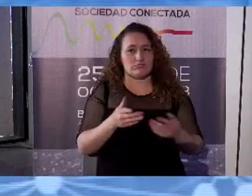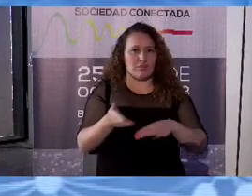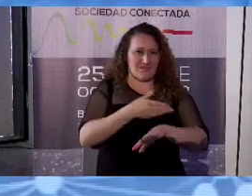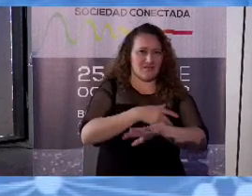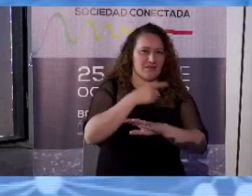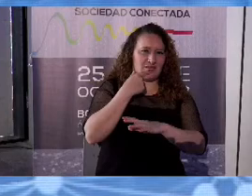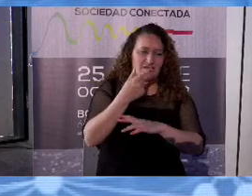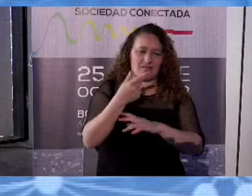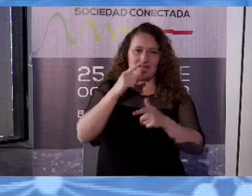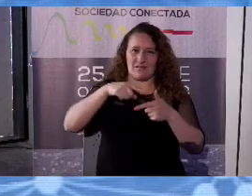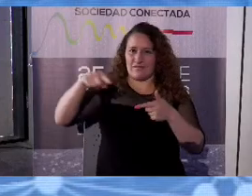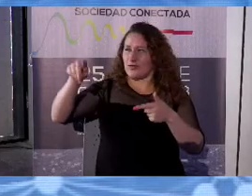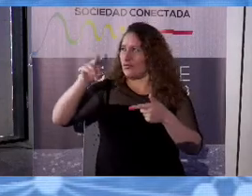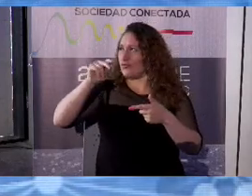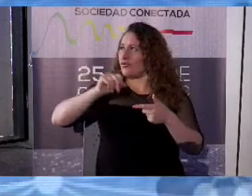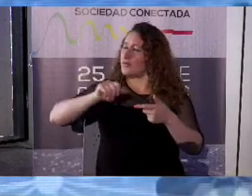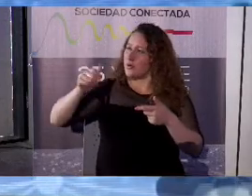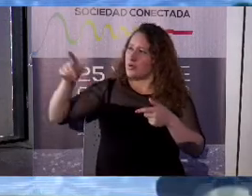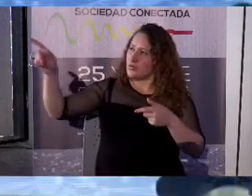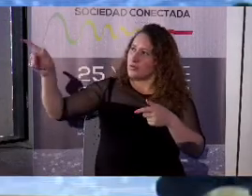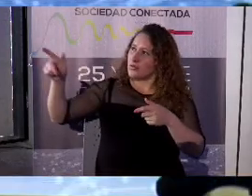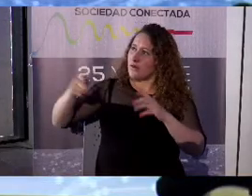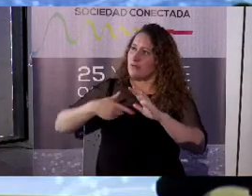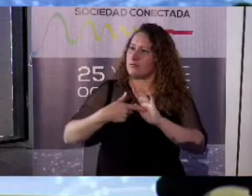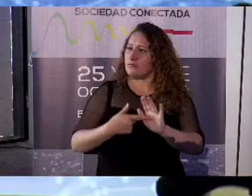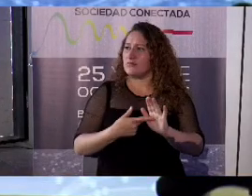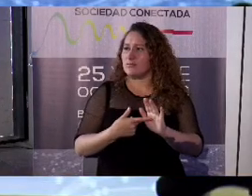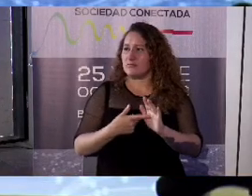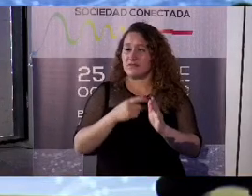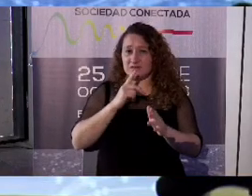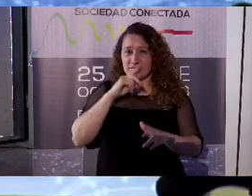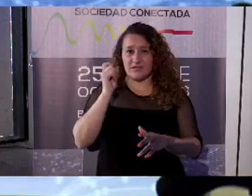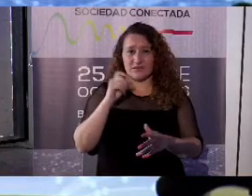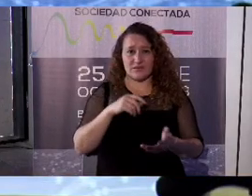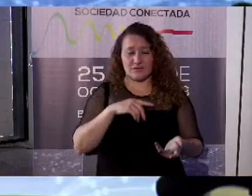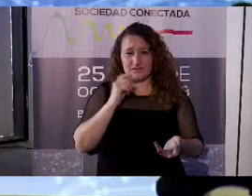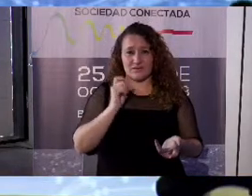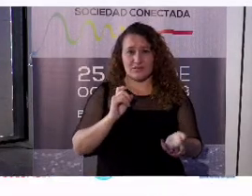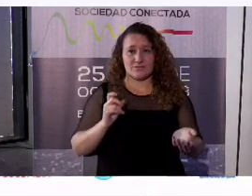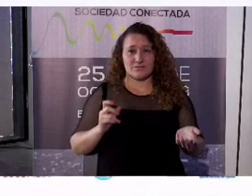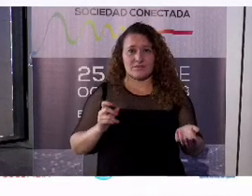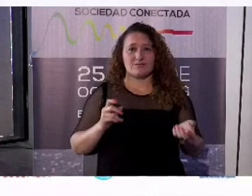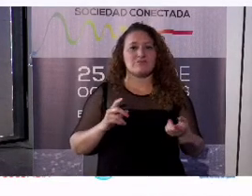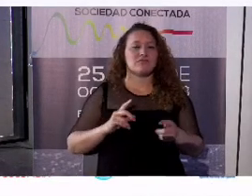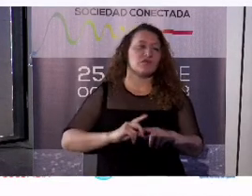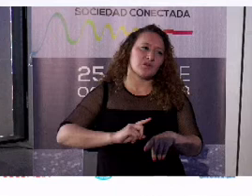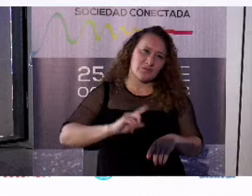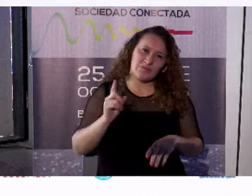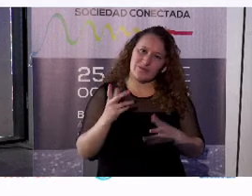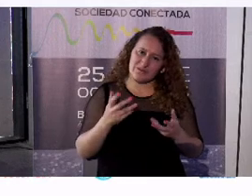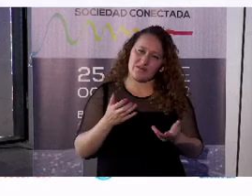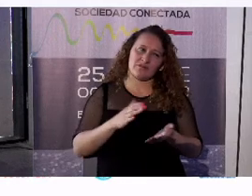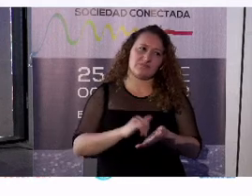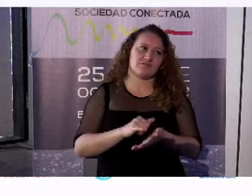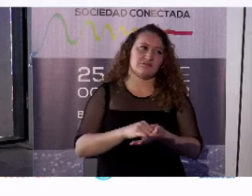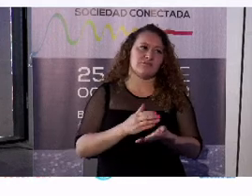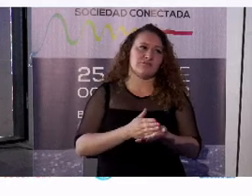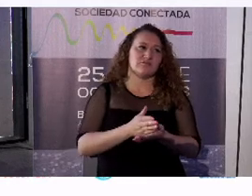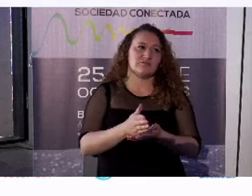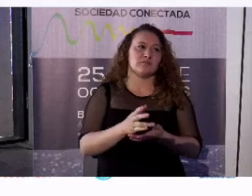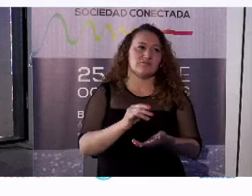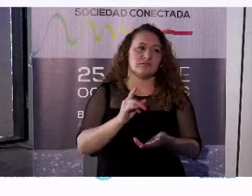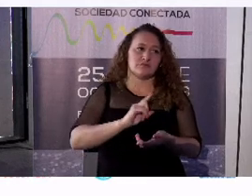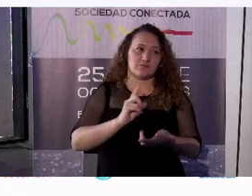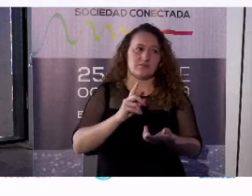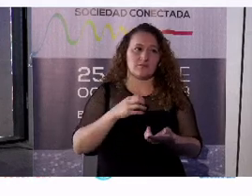del anterior gráfico pero les pongo este y y y y se ve feo No pero eh tampoco queremos continuar así entonces es una oportunidad